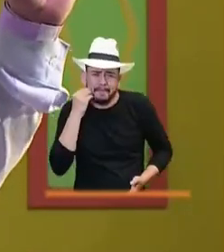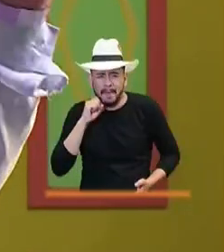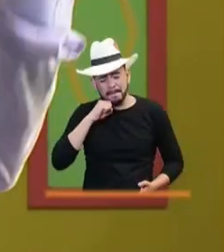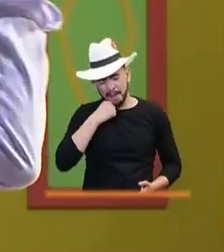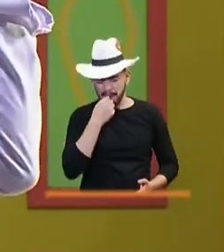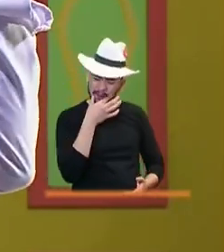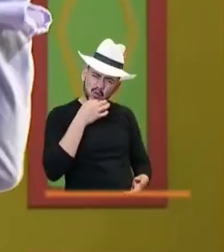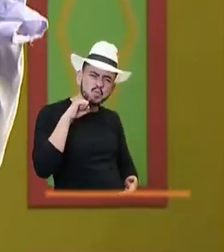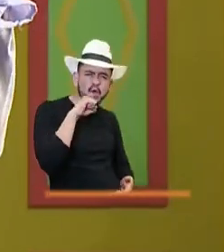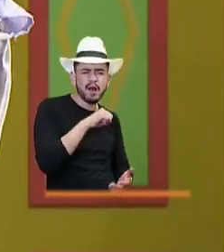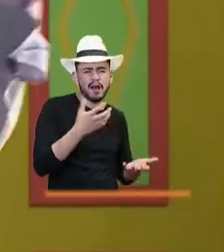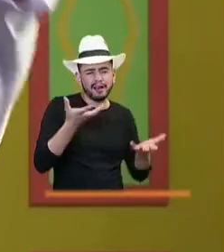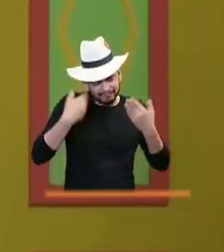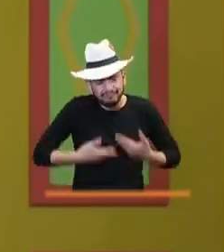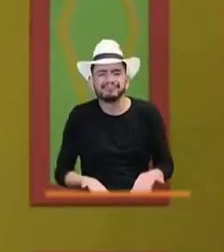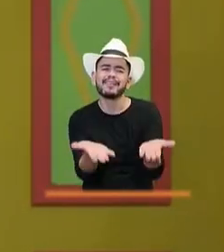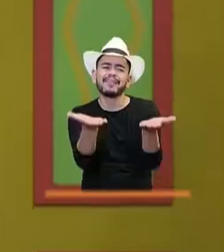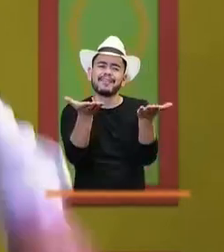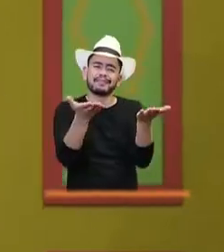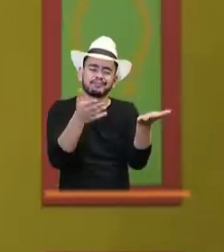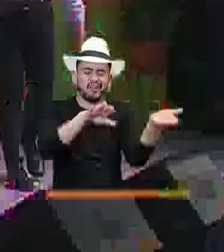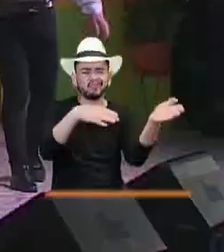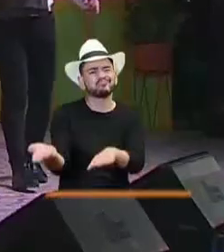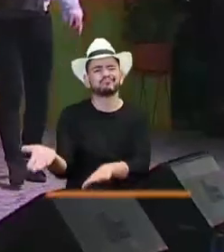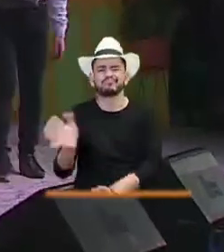lastimosamente se murió por un fracaso.